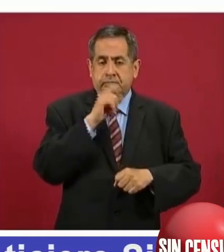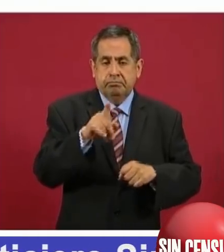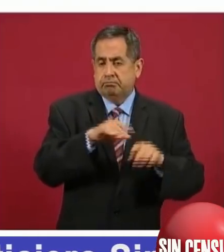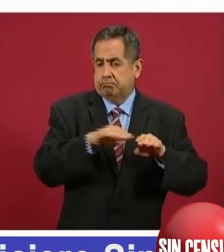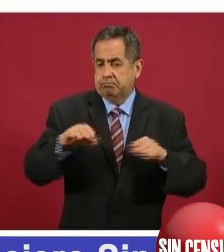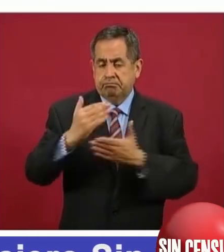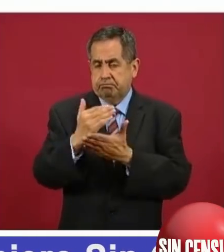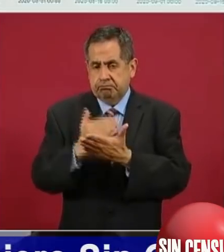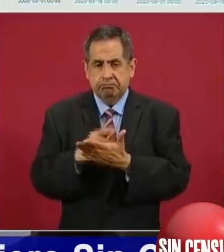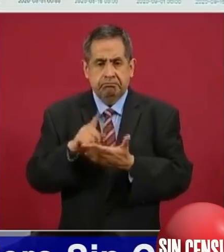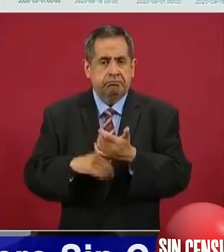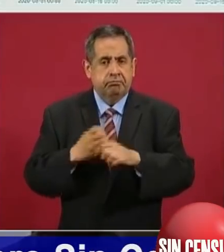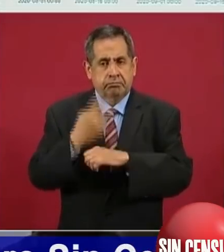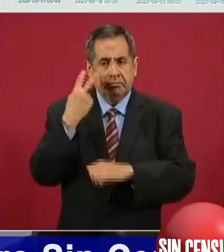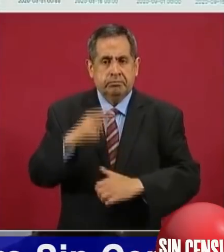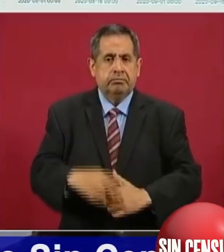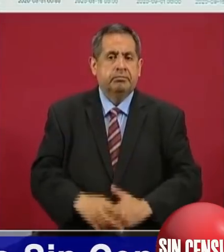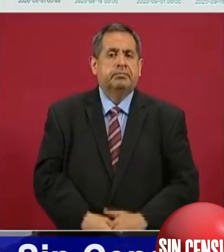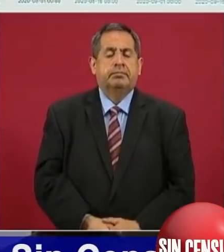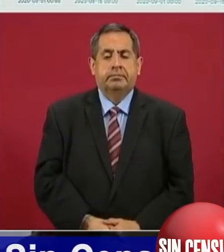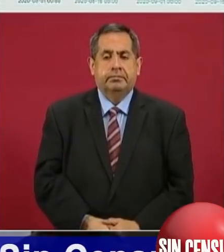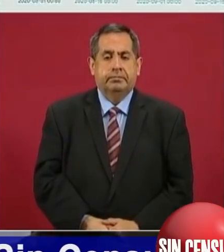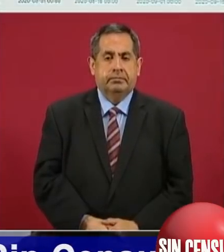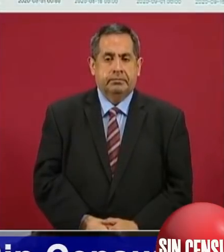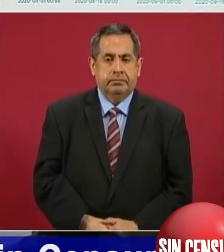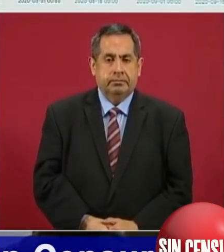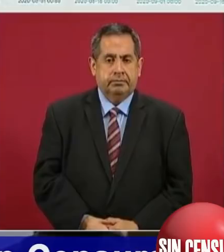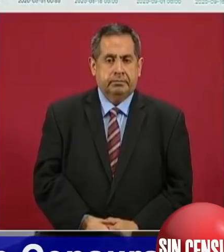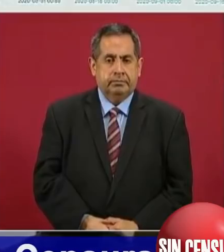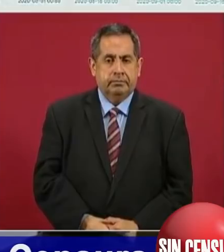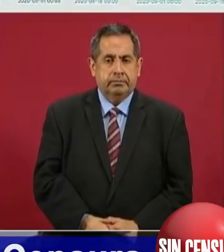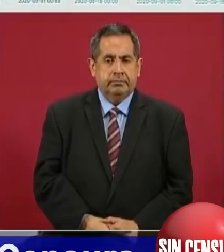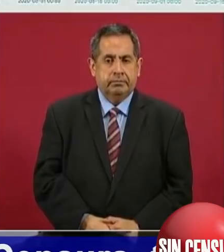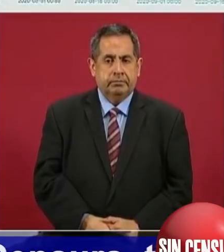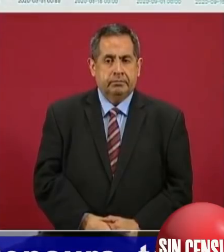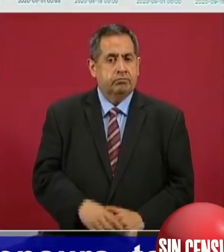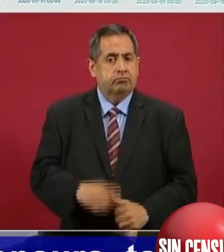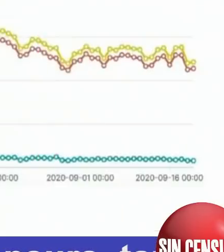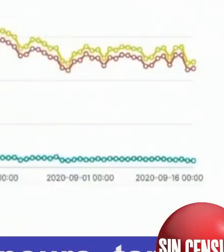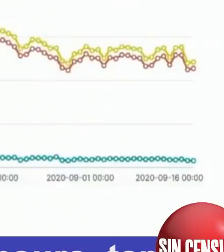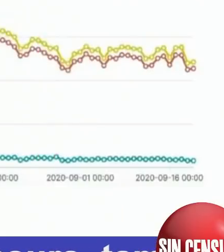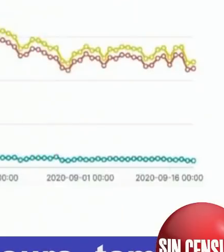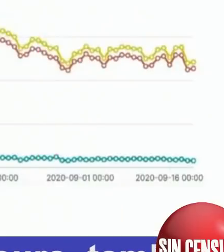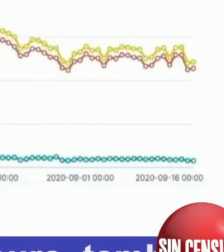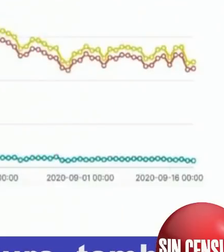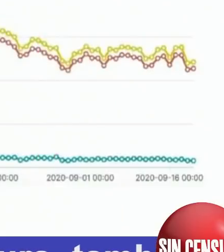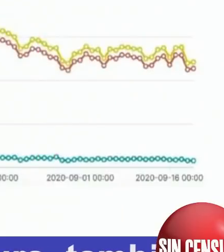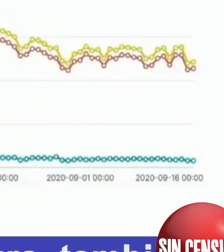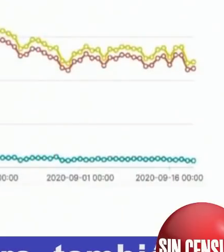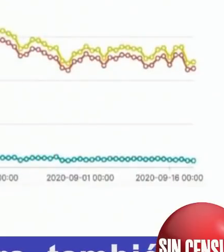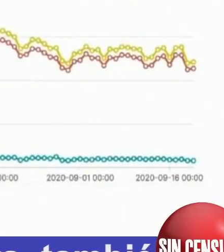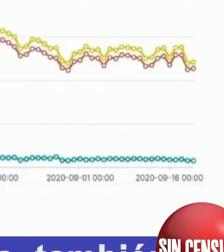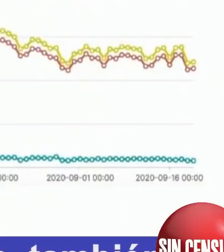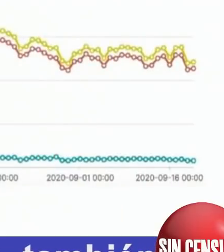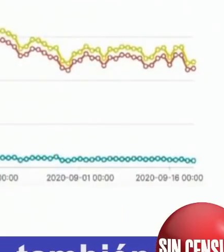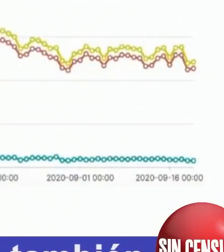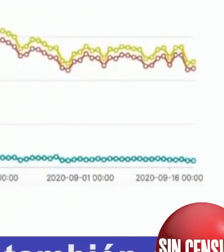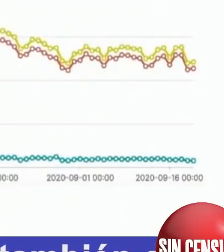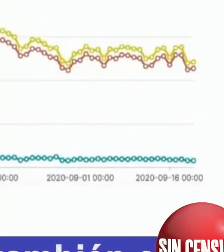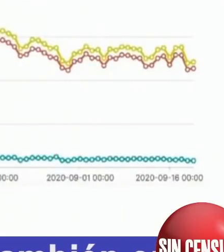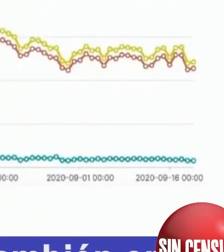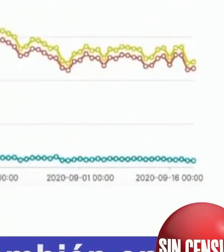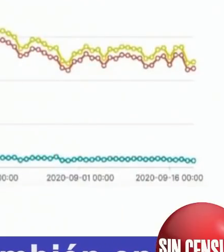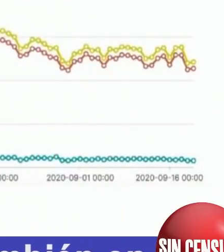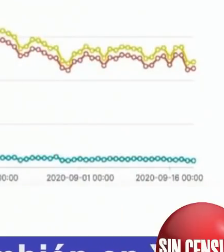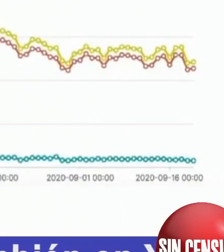reducido en el Estado de México. La siguiente, la ocupación hospitalaria, desde el 1 de junio se ha mantenido en reducción, lo que